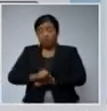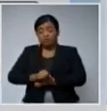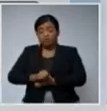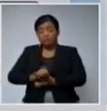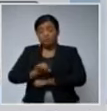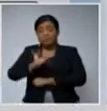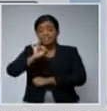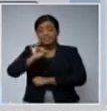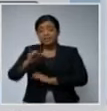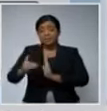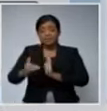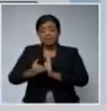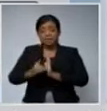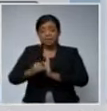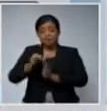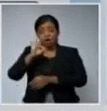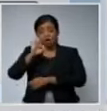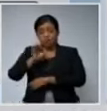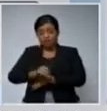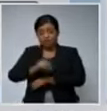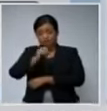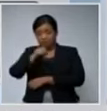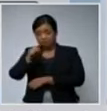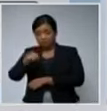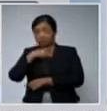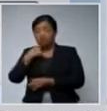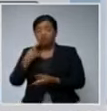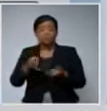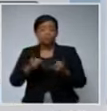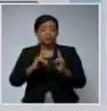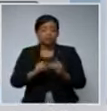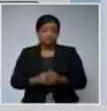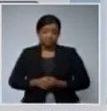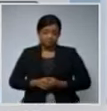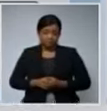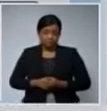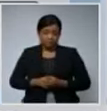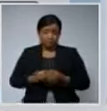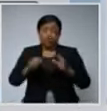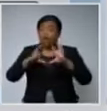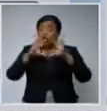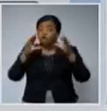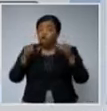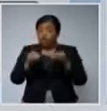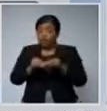7.080 personas fallecidas, y ya se acumulan un total de